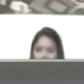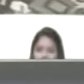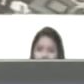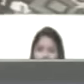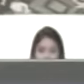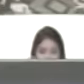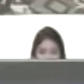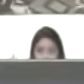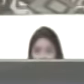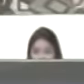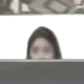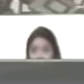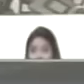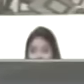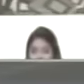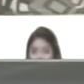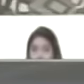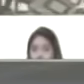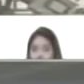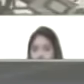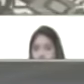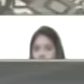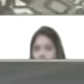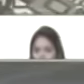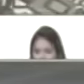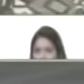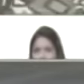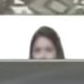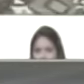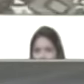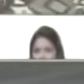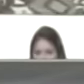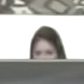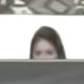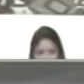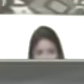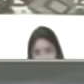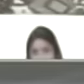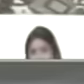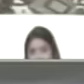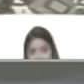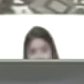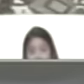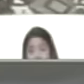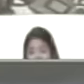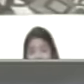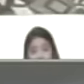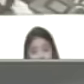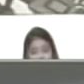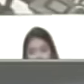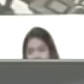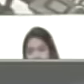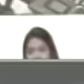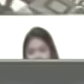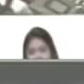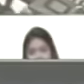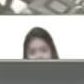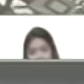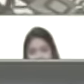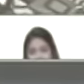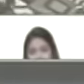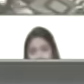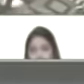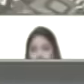funcionarios para, por vía de la violencia, obtener sus despropósitos. Eso sí, lo hacían quienes, con